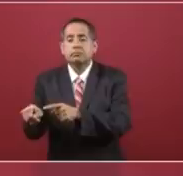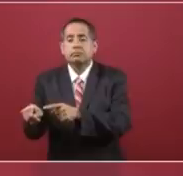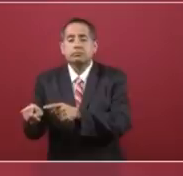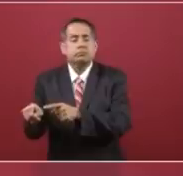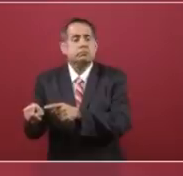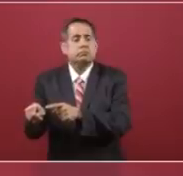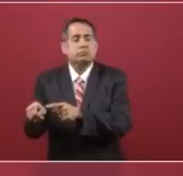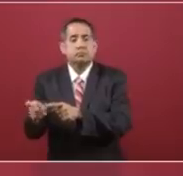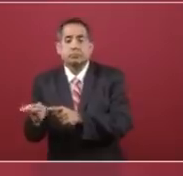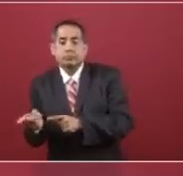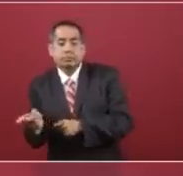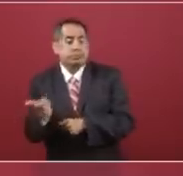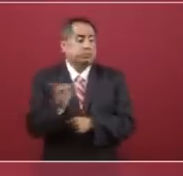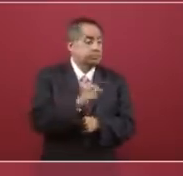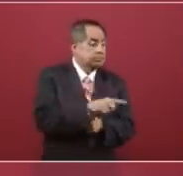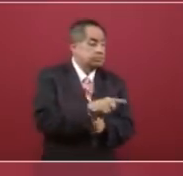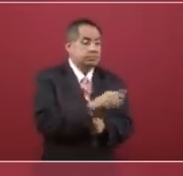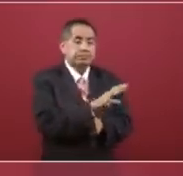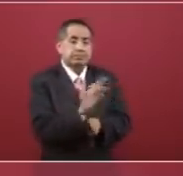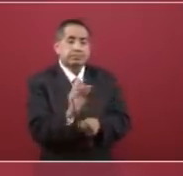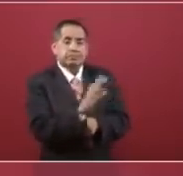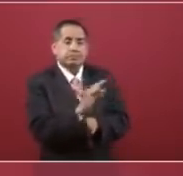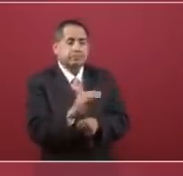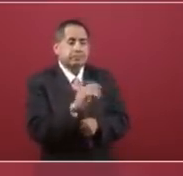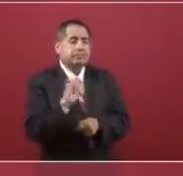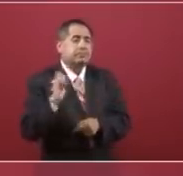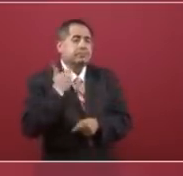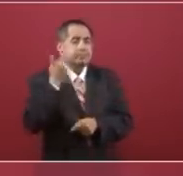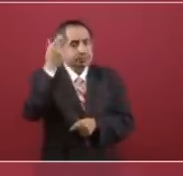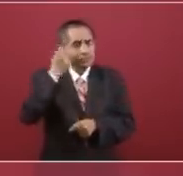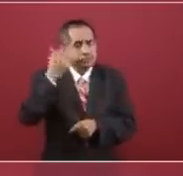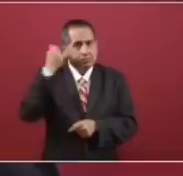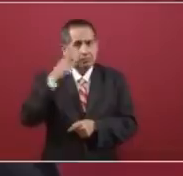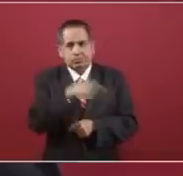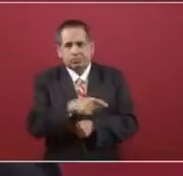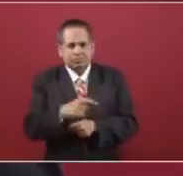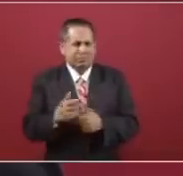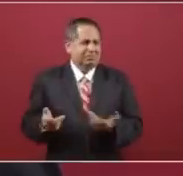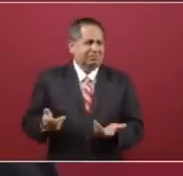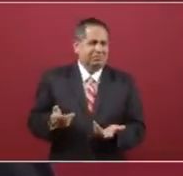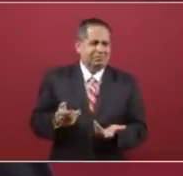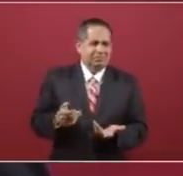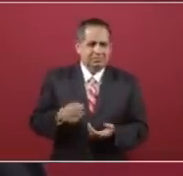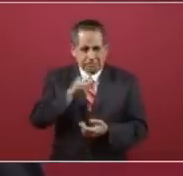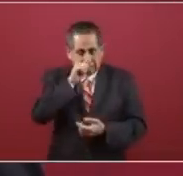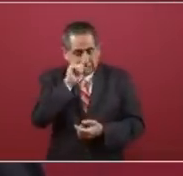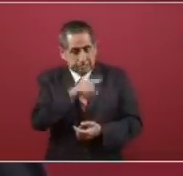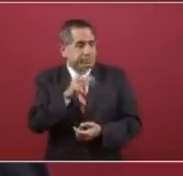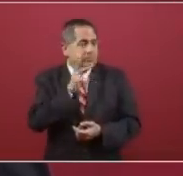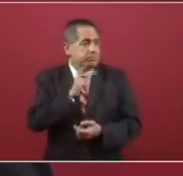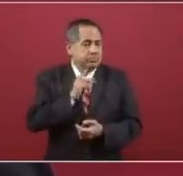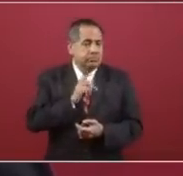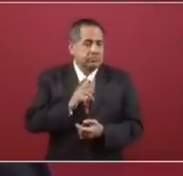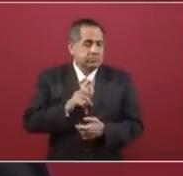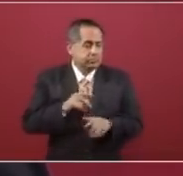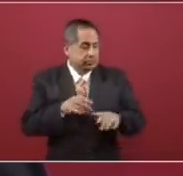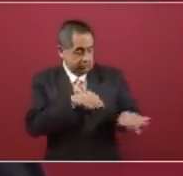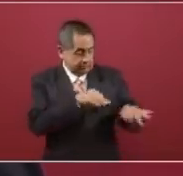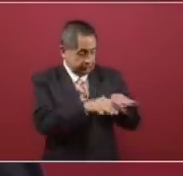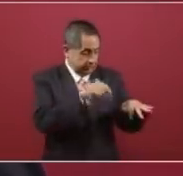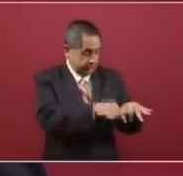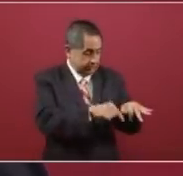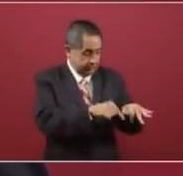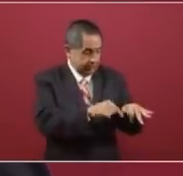era contratar a trabajadores jubilados de Pemex que son los que tienen la